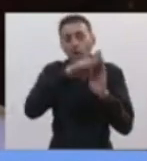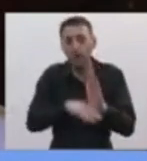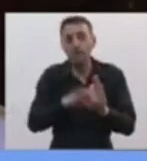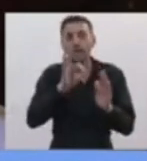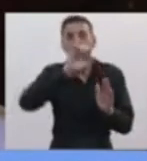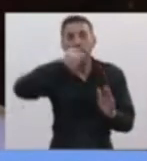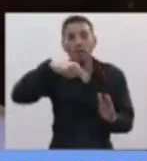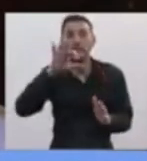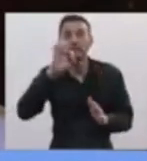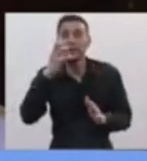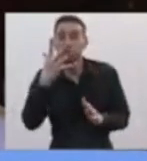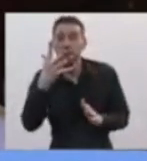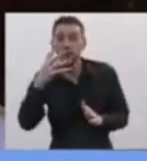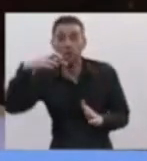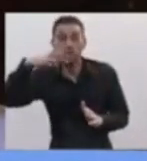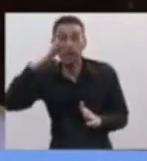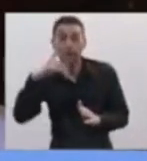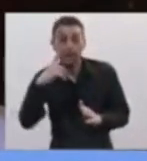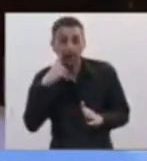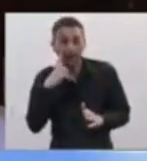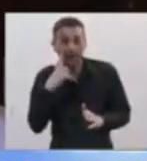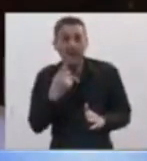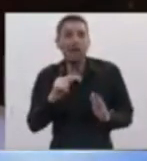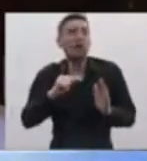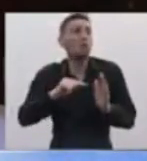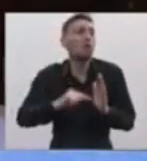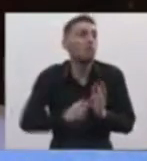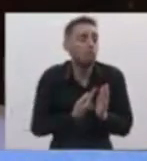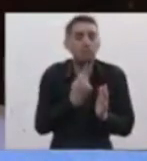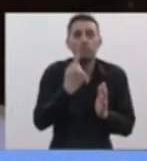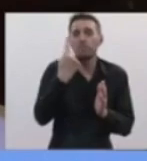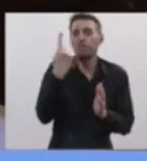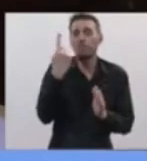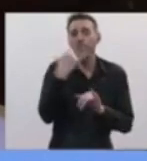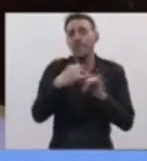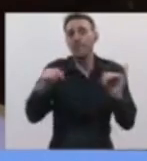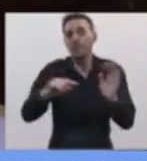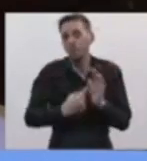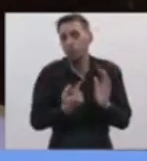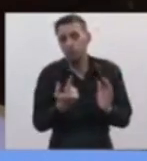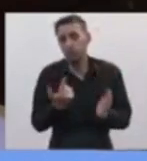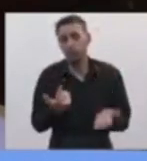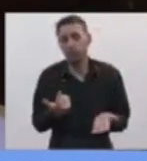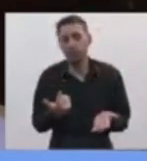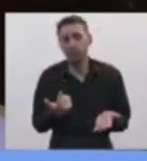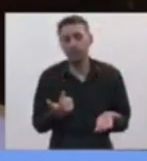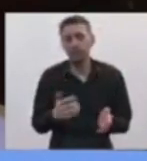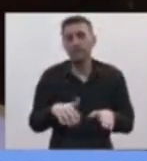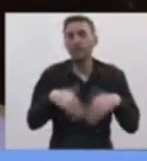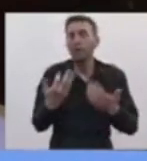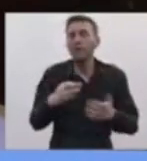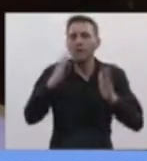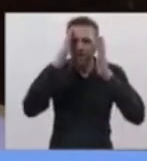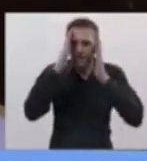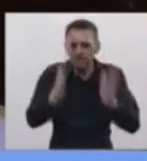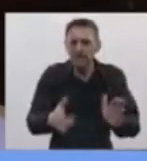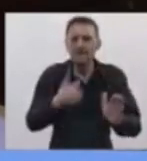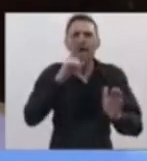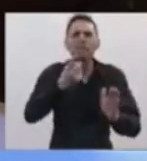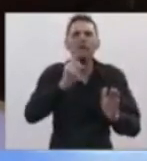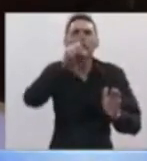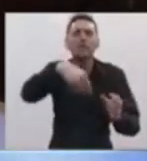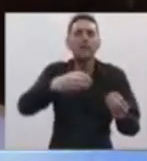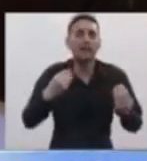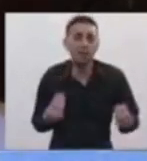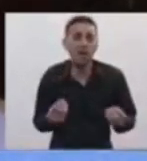0,05 puntos del pp y por mes es casi medio punto del producto por mes entonces no analizar los riesgos que entraña este presupuesto en